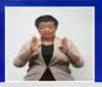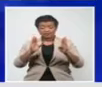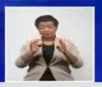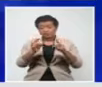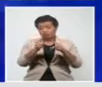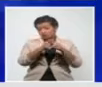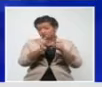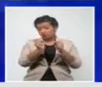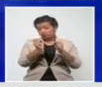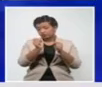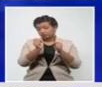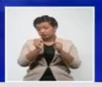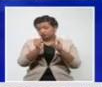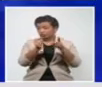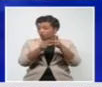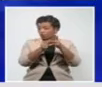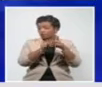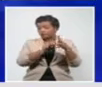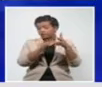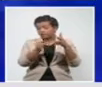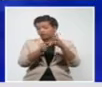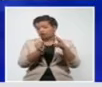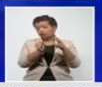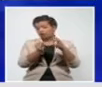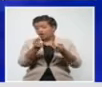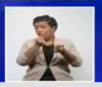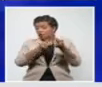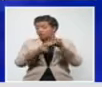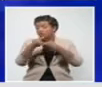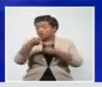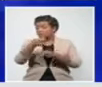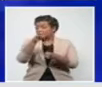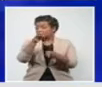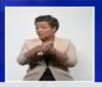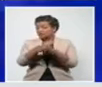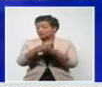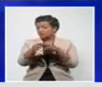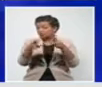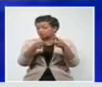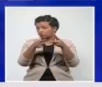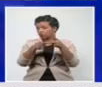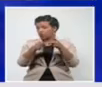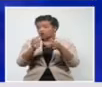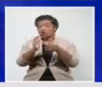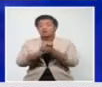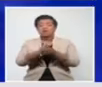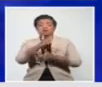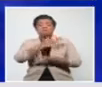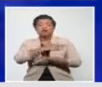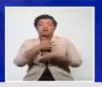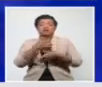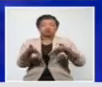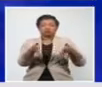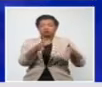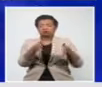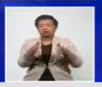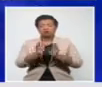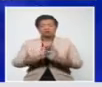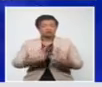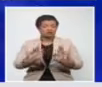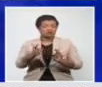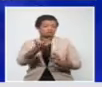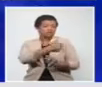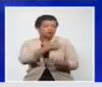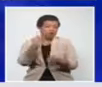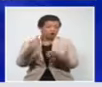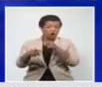1, en fase 2 debe de comenzar, y en marzo pues ya debe de estar en otra fase. Pero